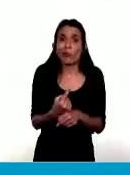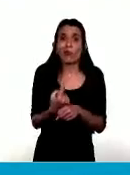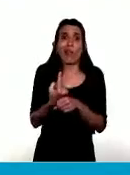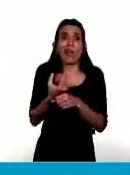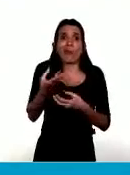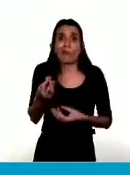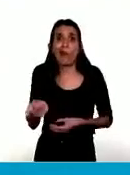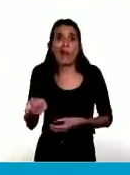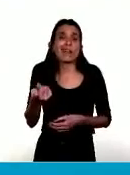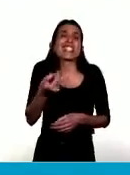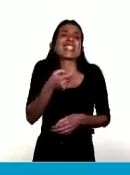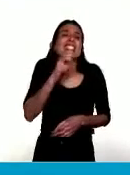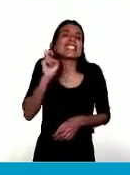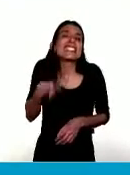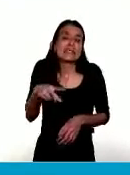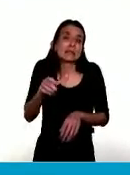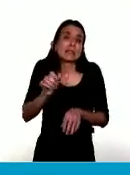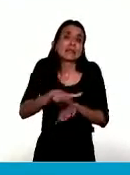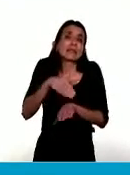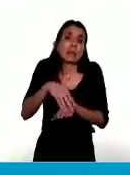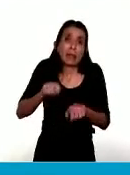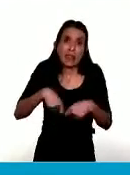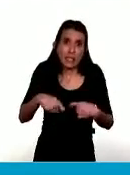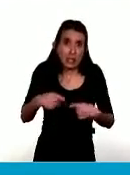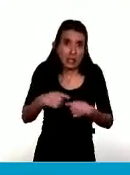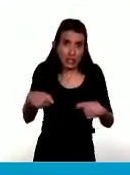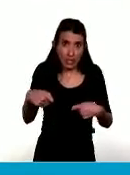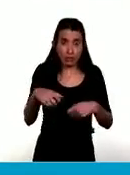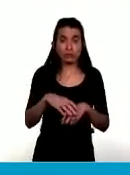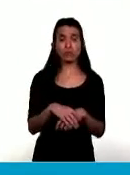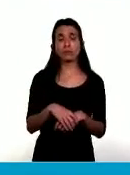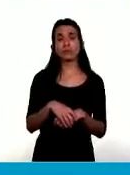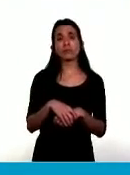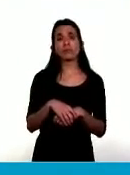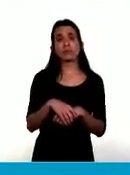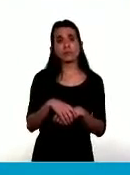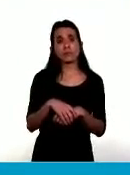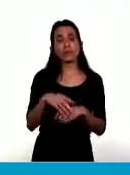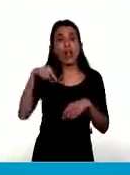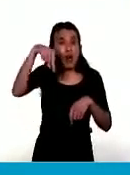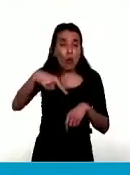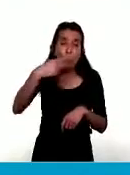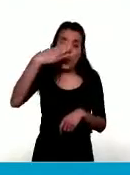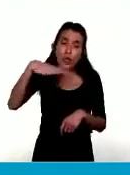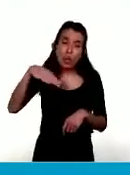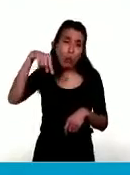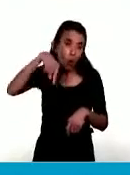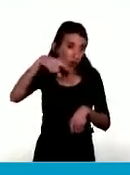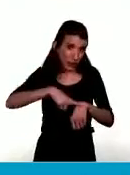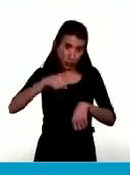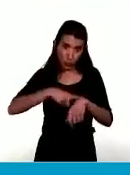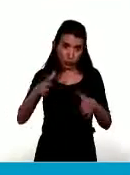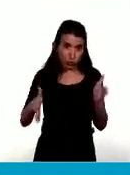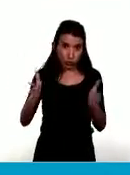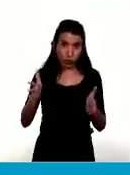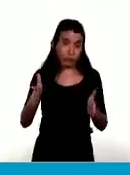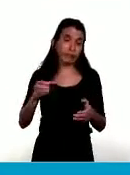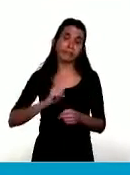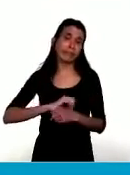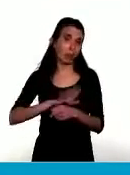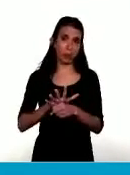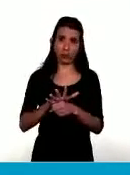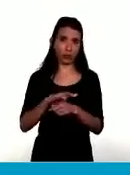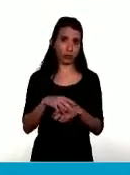municipio. Y por último, obviamente que estamos en plena pandemia. La